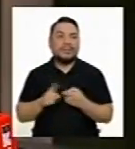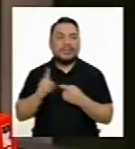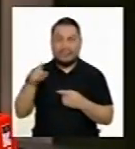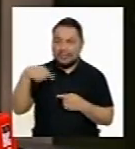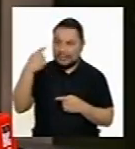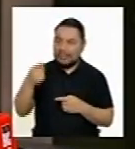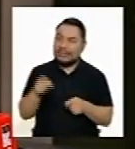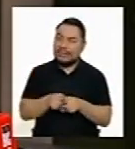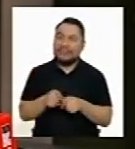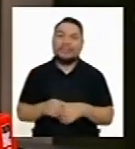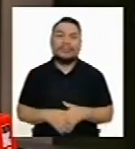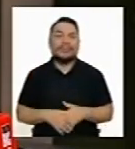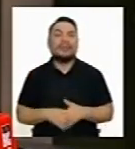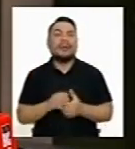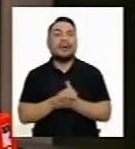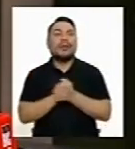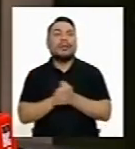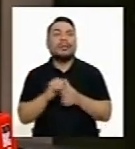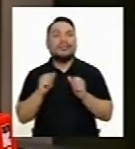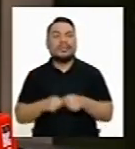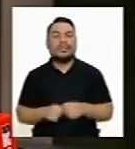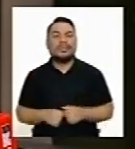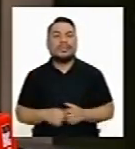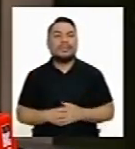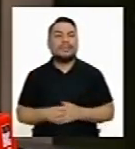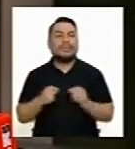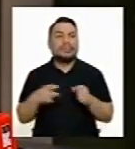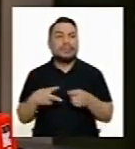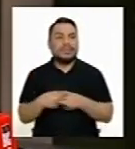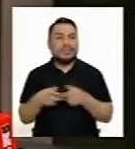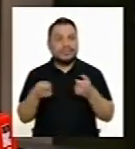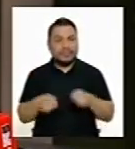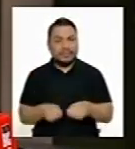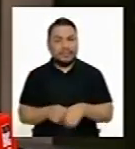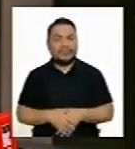próxima oportunidad también. Amigos, ahora sí, nos vamos a la pausa comercial. Vamos a regresar.